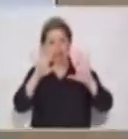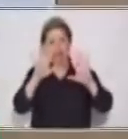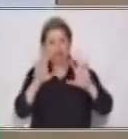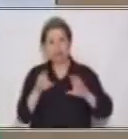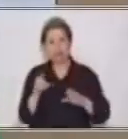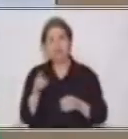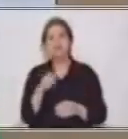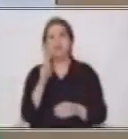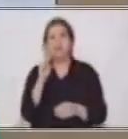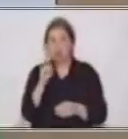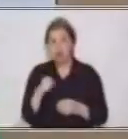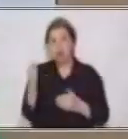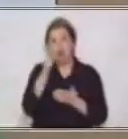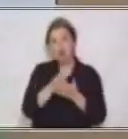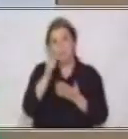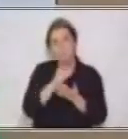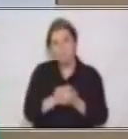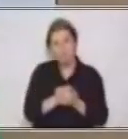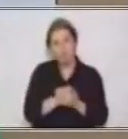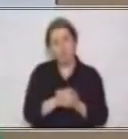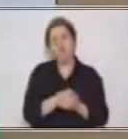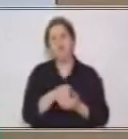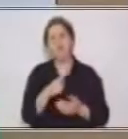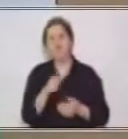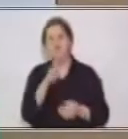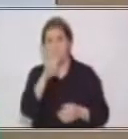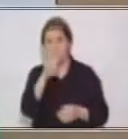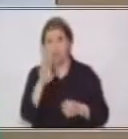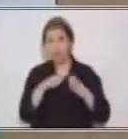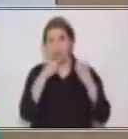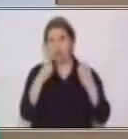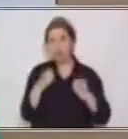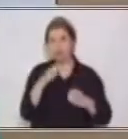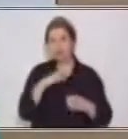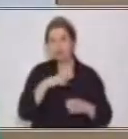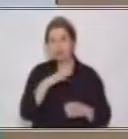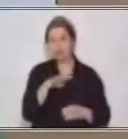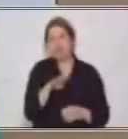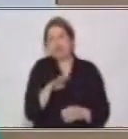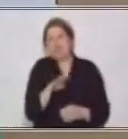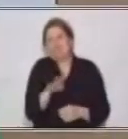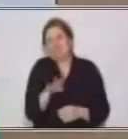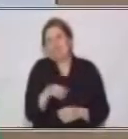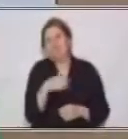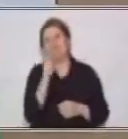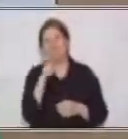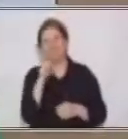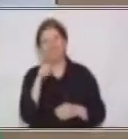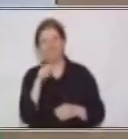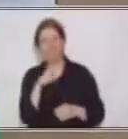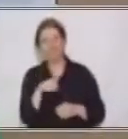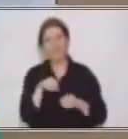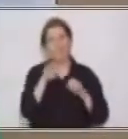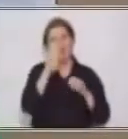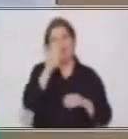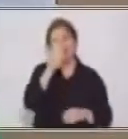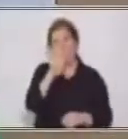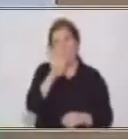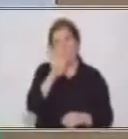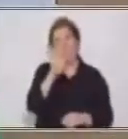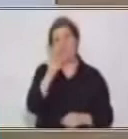40 dividido 10. ¿Cuántas sandías compró? Muy bien.